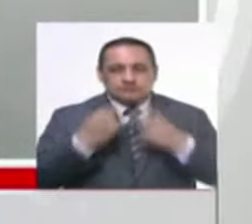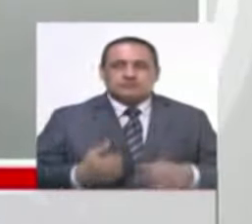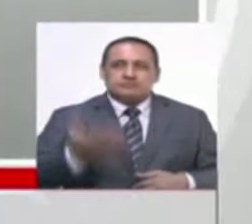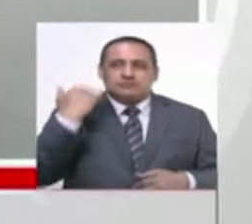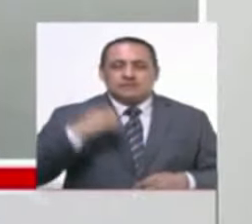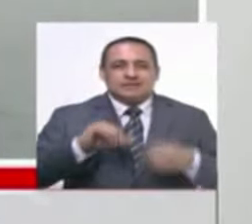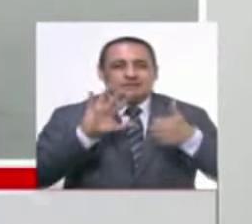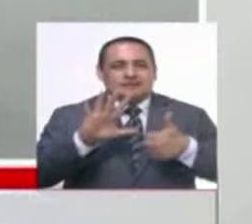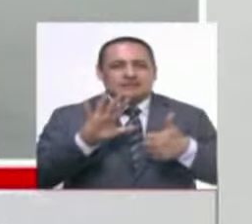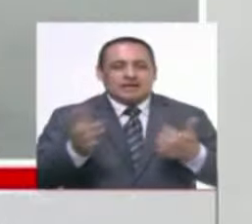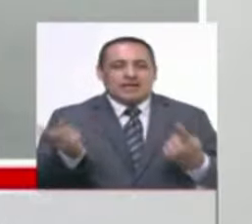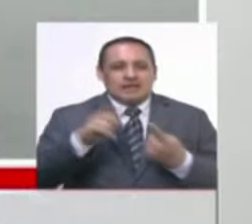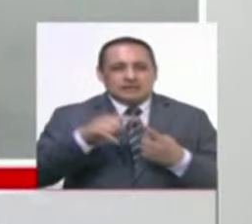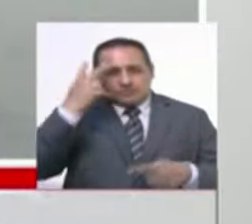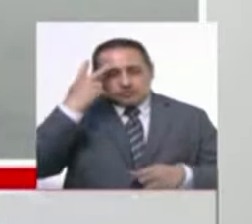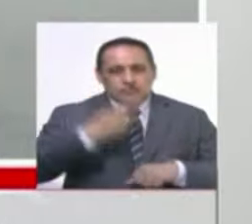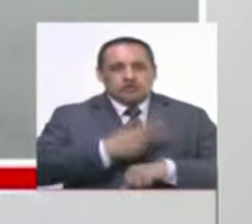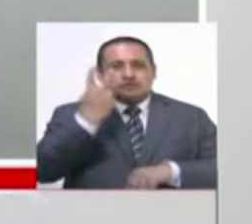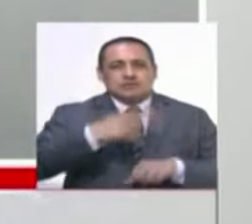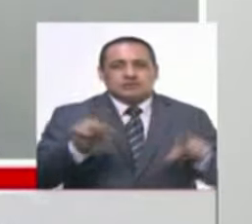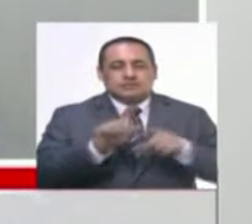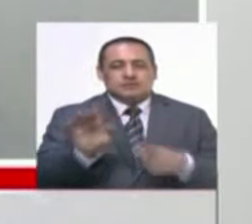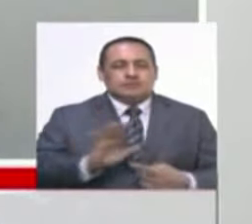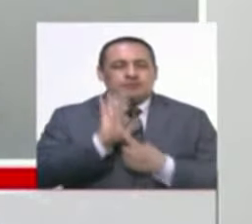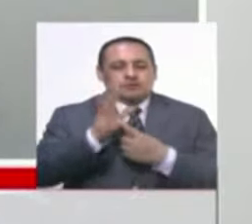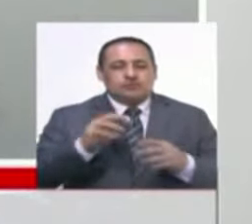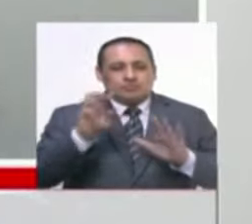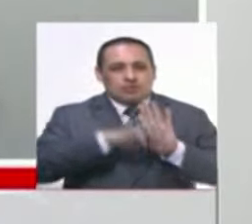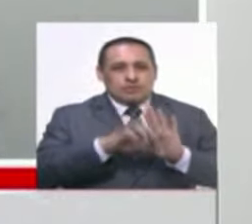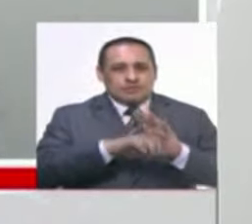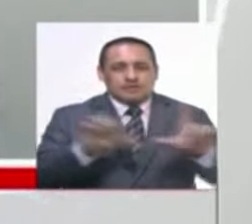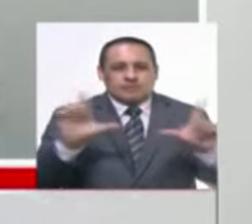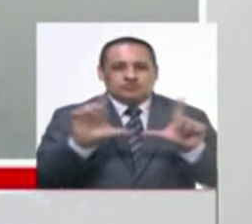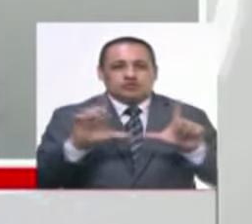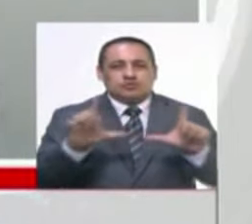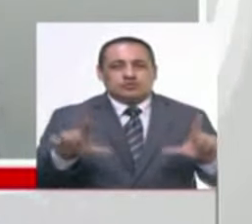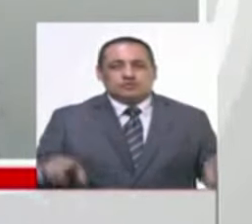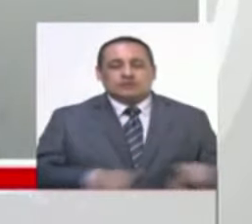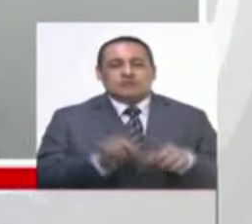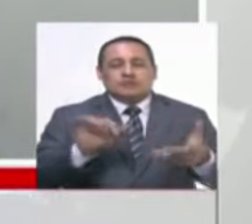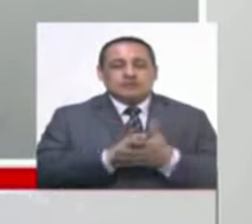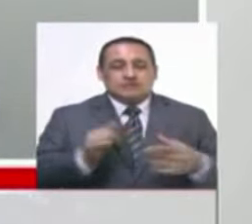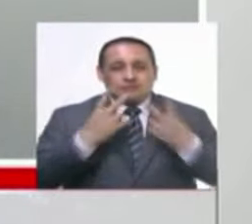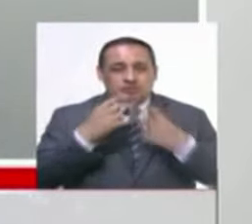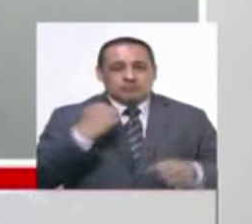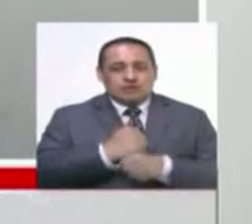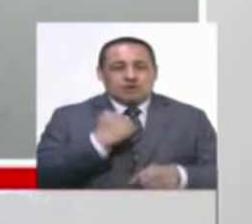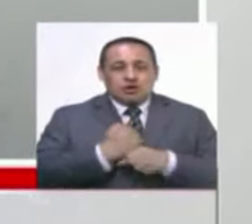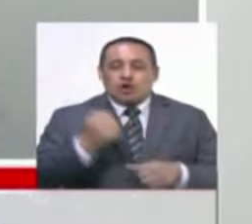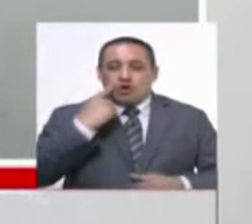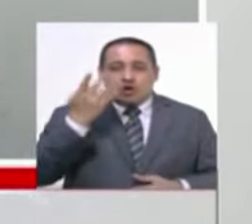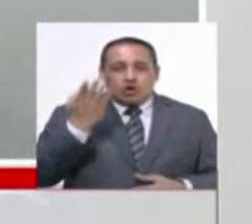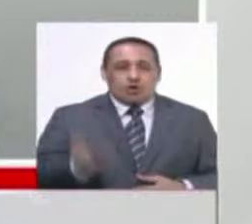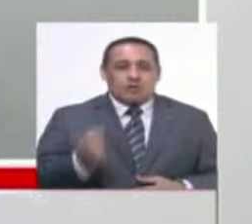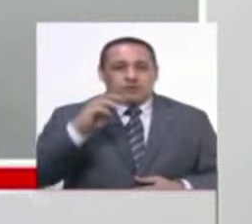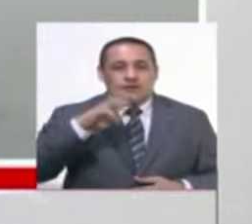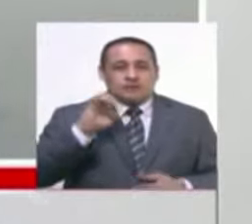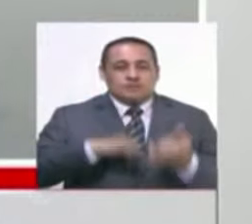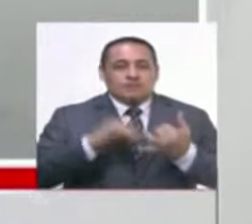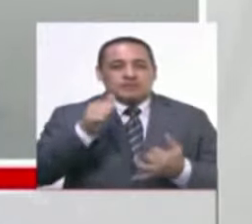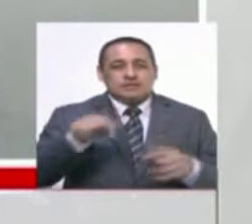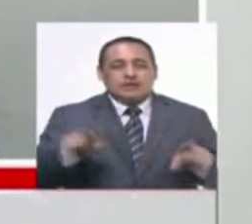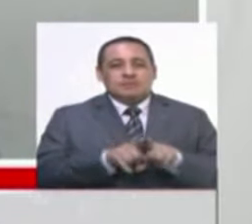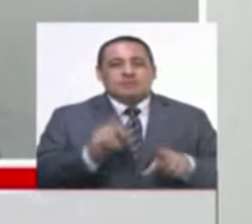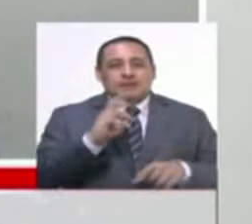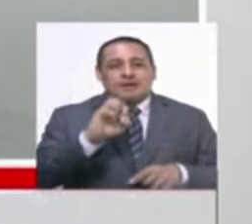6, a los 2 días salió en el programa. Y eso fue un trabajo que hizo el señor Vladimir Mesa para que la señora